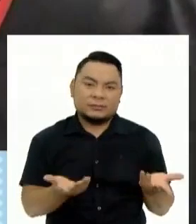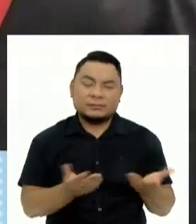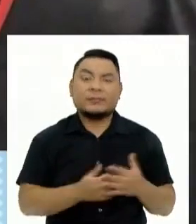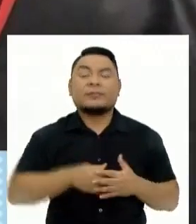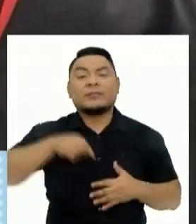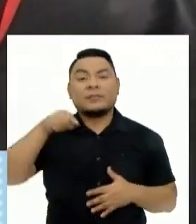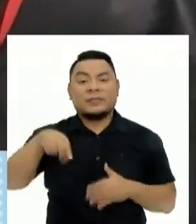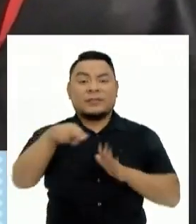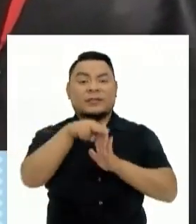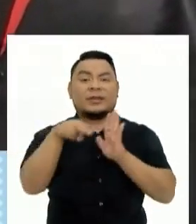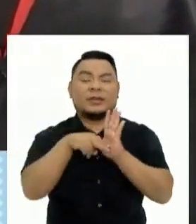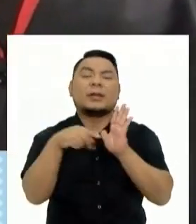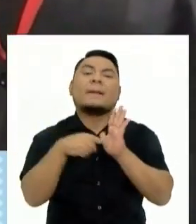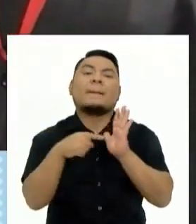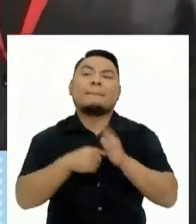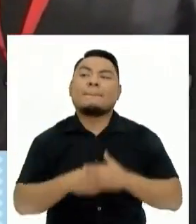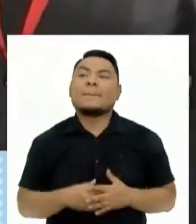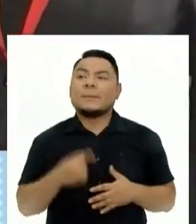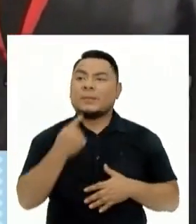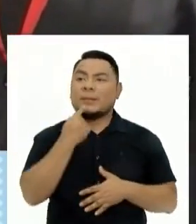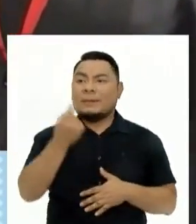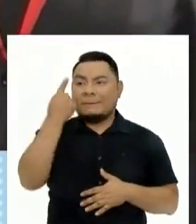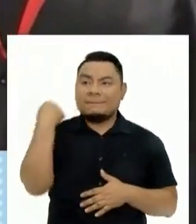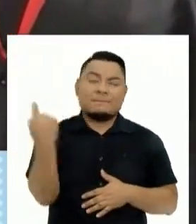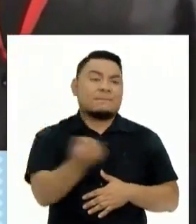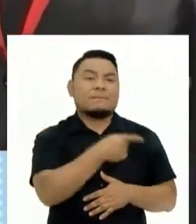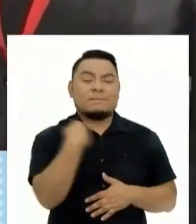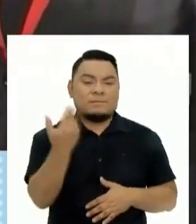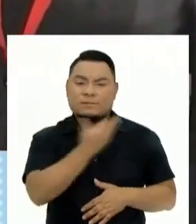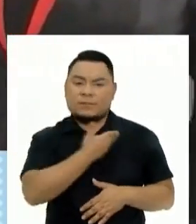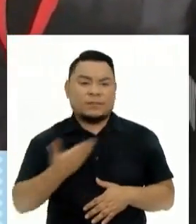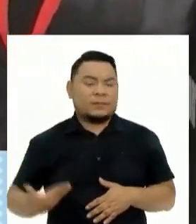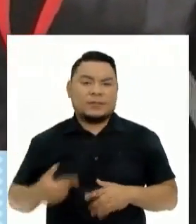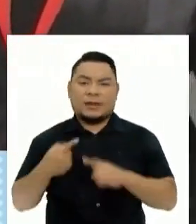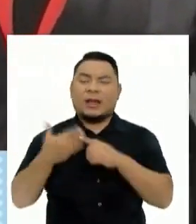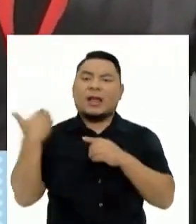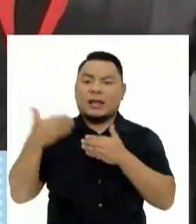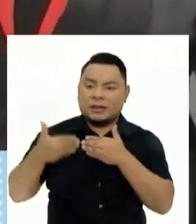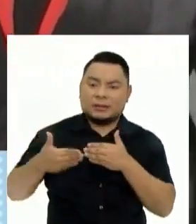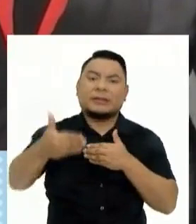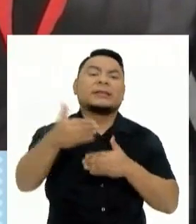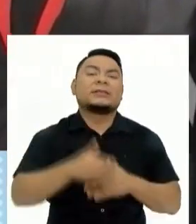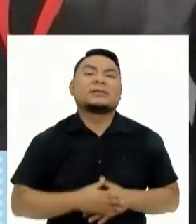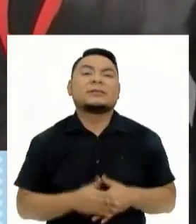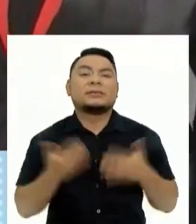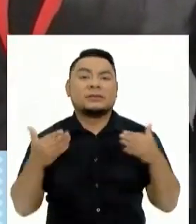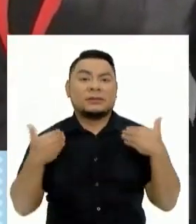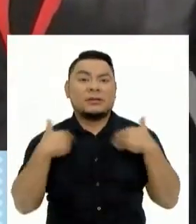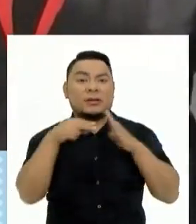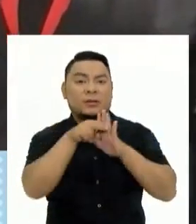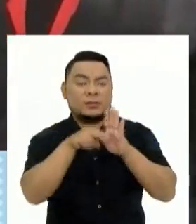norma es una norma que regiría para todos los jefes de Estado en adelante. Y ya tenemos una